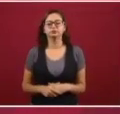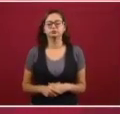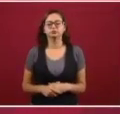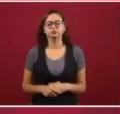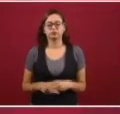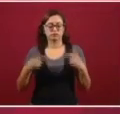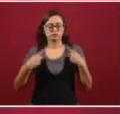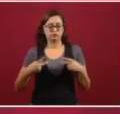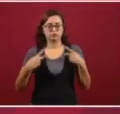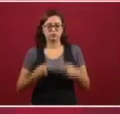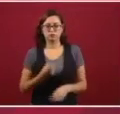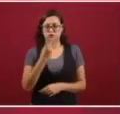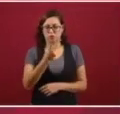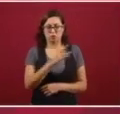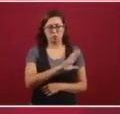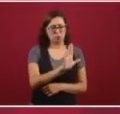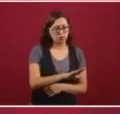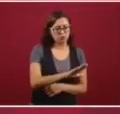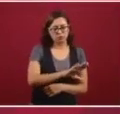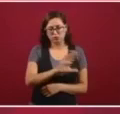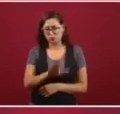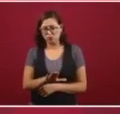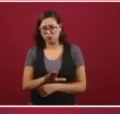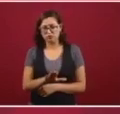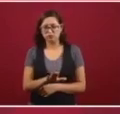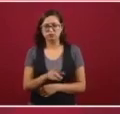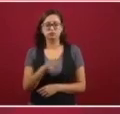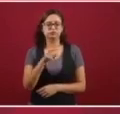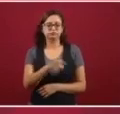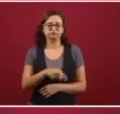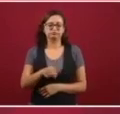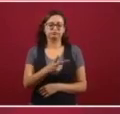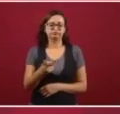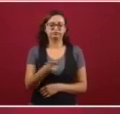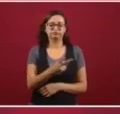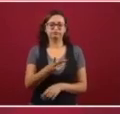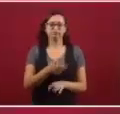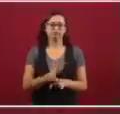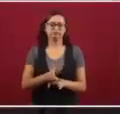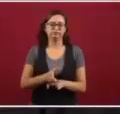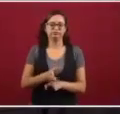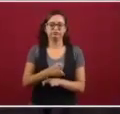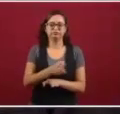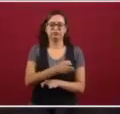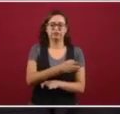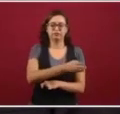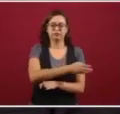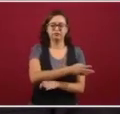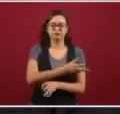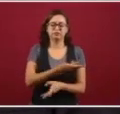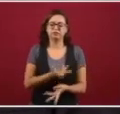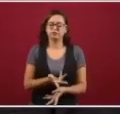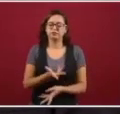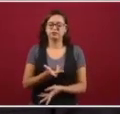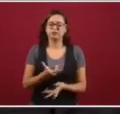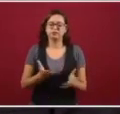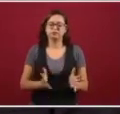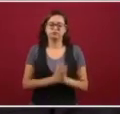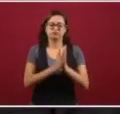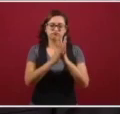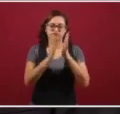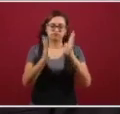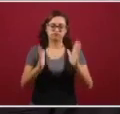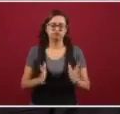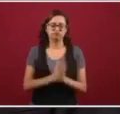que perdieron la vida tenían antecedentes de participar en